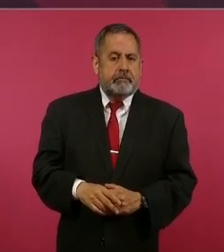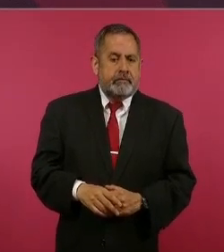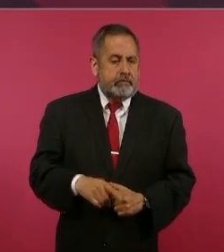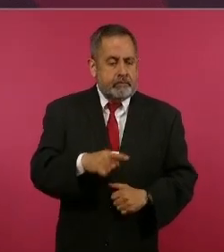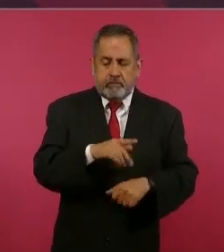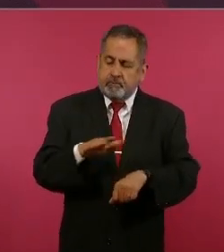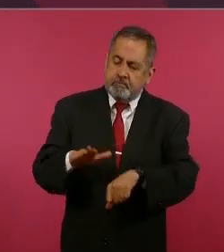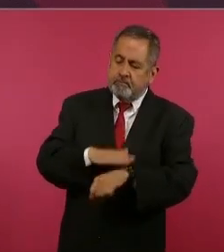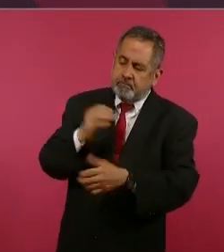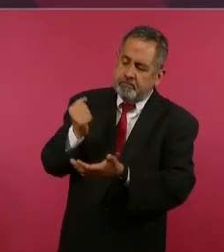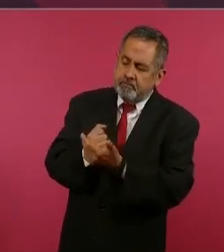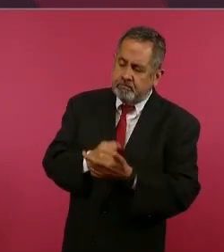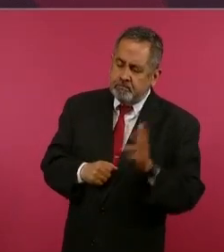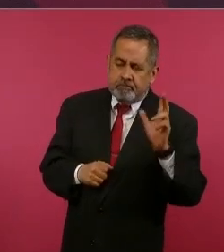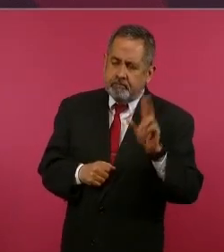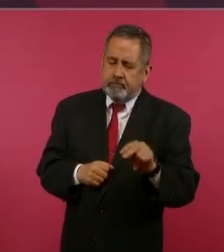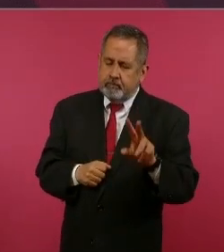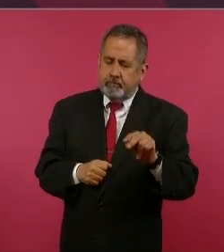aprueben